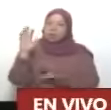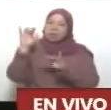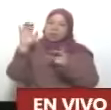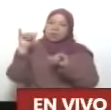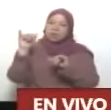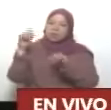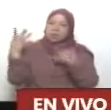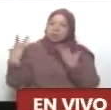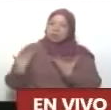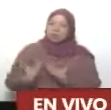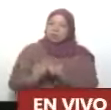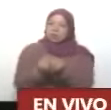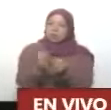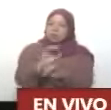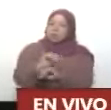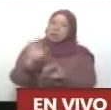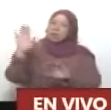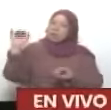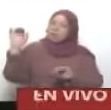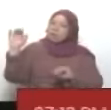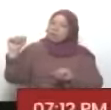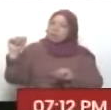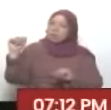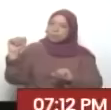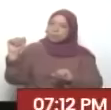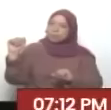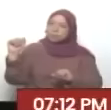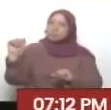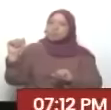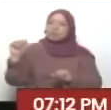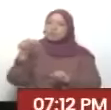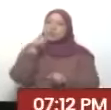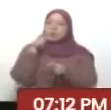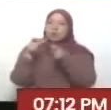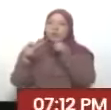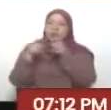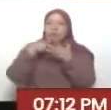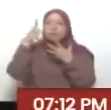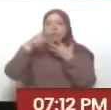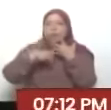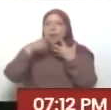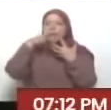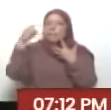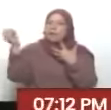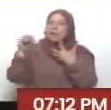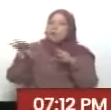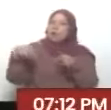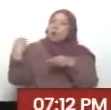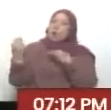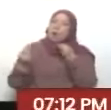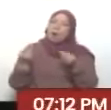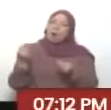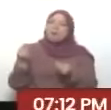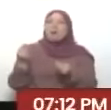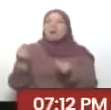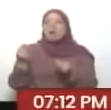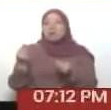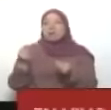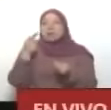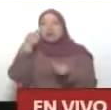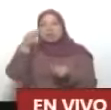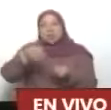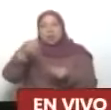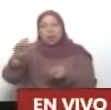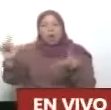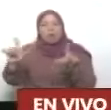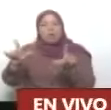y yo la acompañé hasta la puerta. Ella me había preguntado por el programa. ¿Cómo va el programa, presidente? Siempre lo veo por ahí,